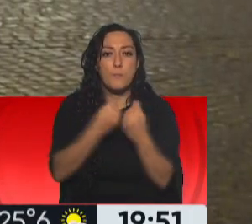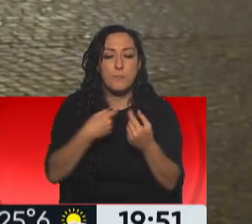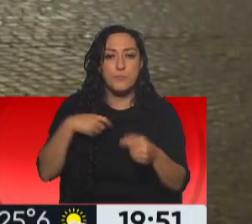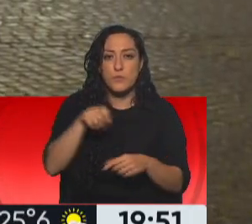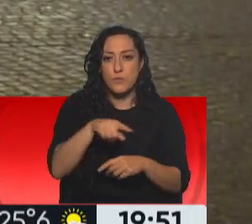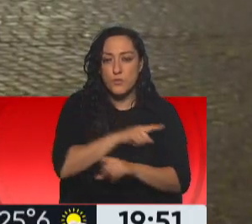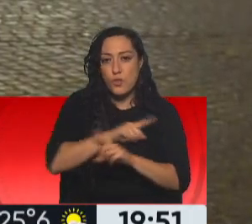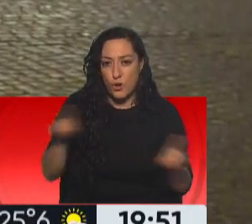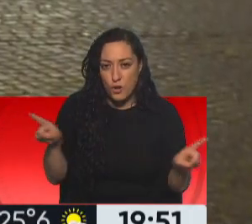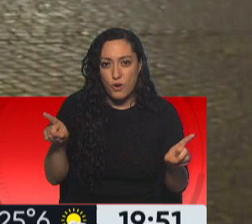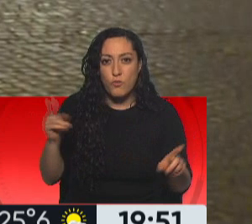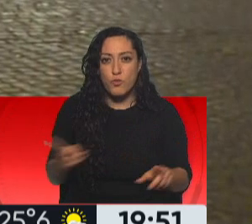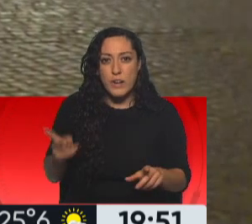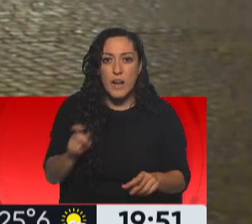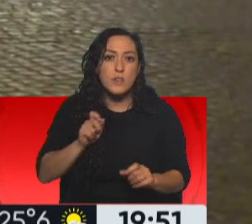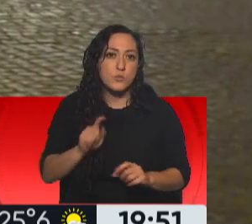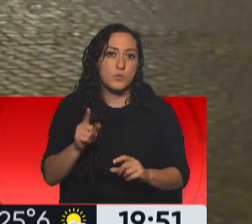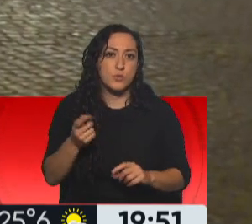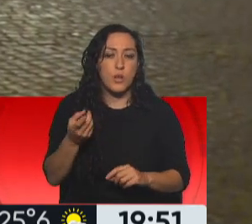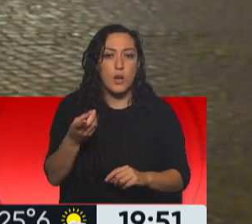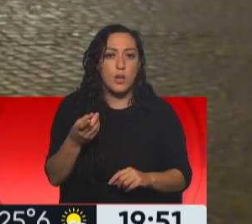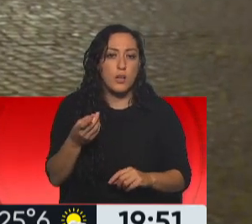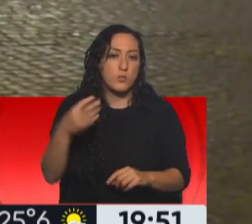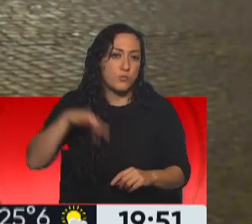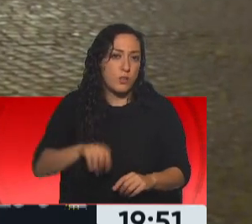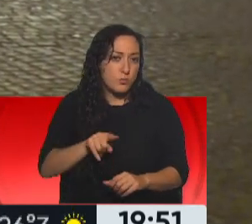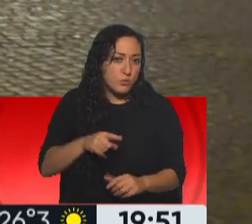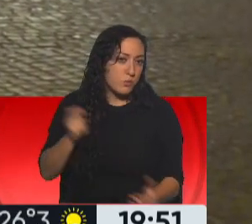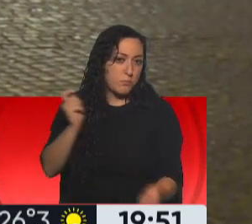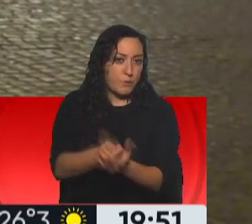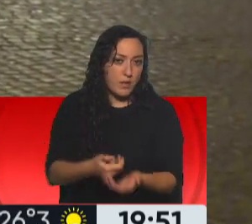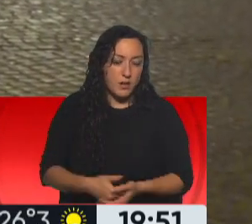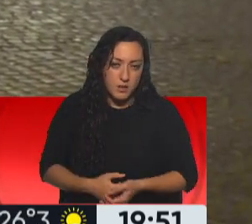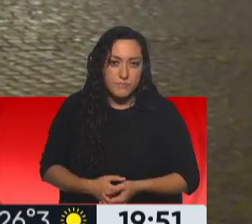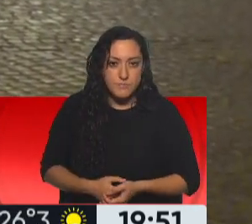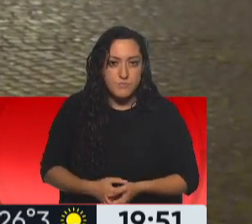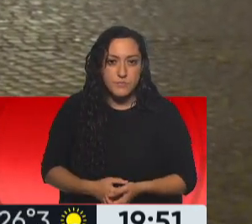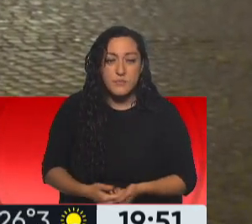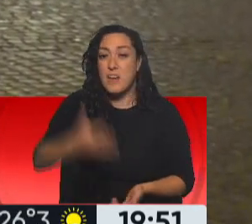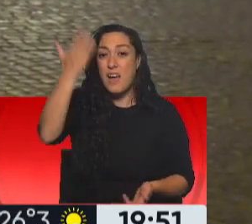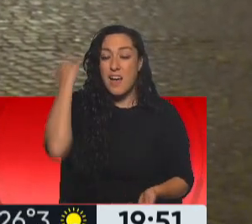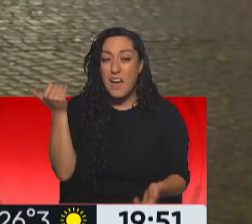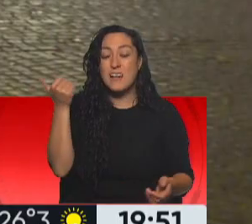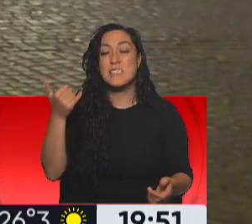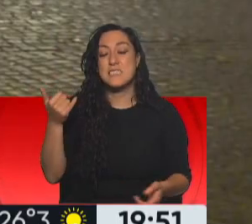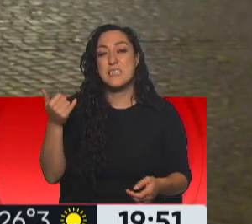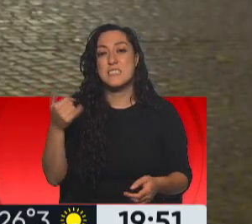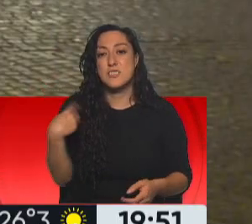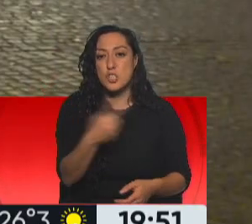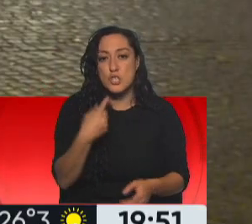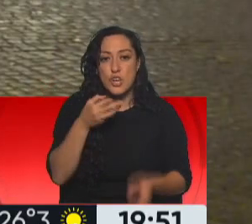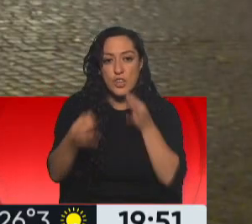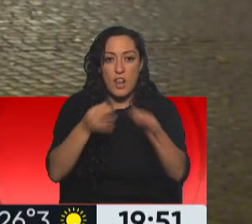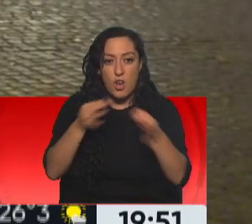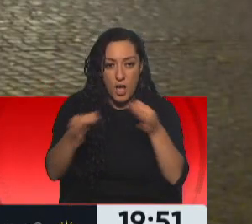propio funeral lo pagó de su propio bolsillo. Te decía hace un ratito que dialogamos durante la mañana de